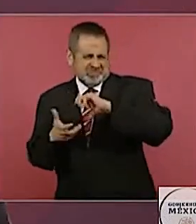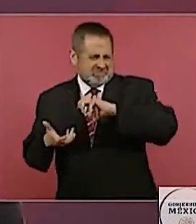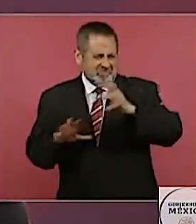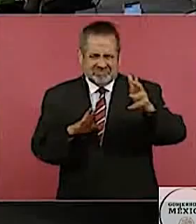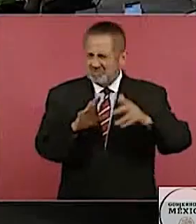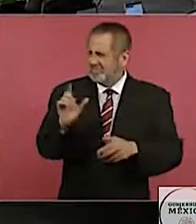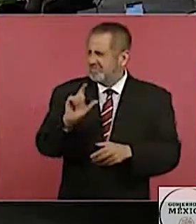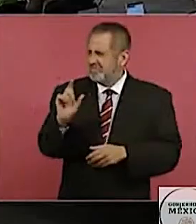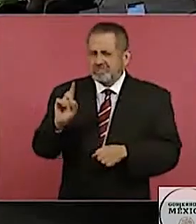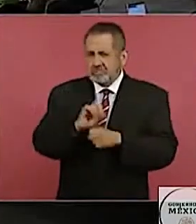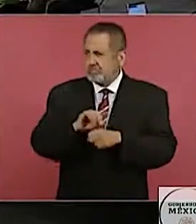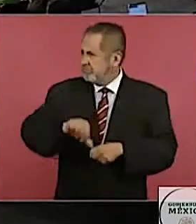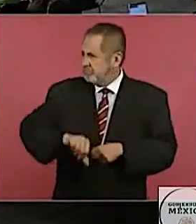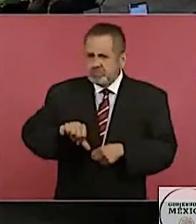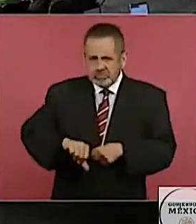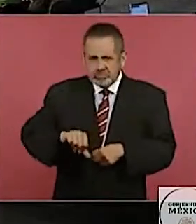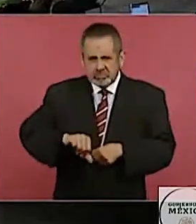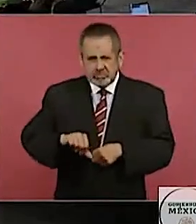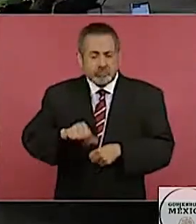cumpliendo ahora